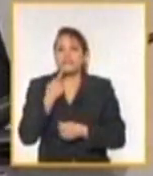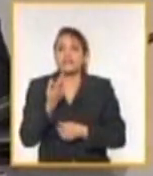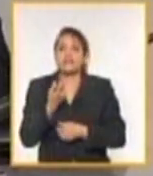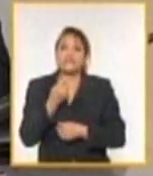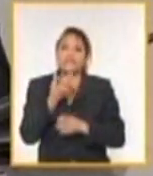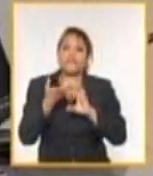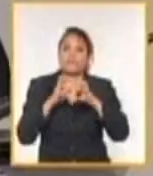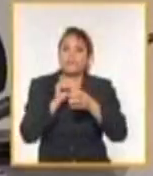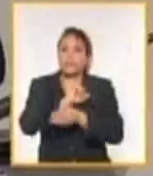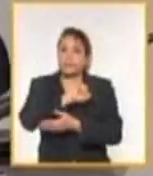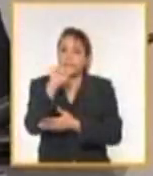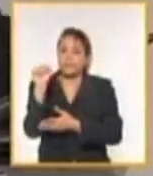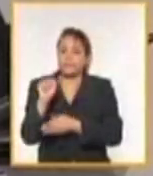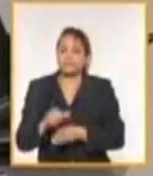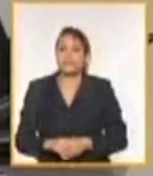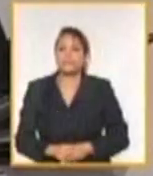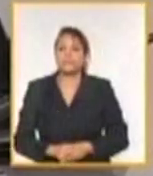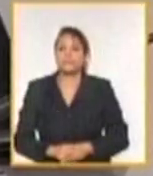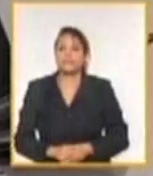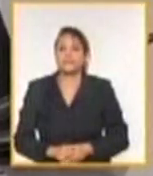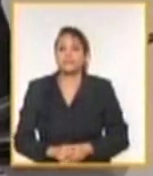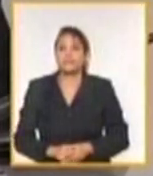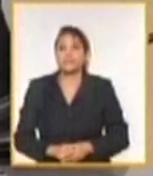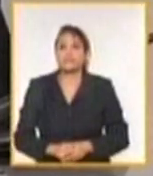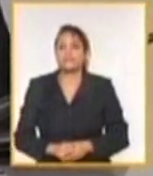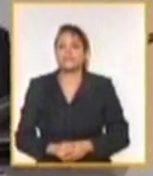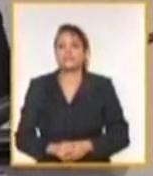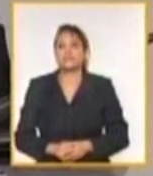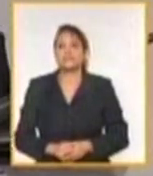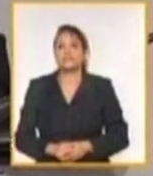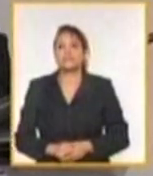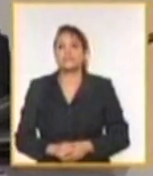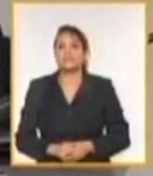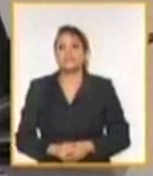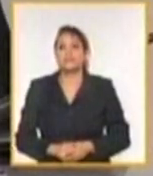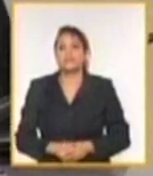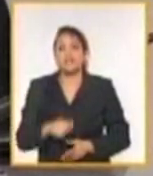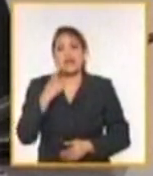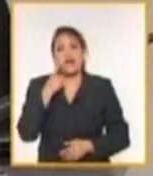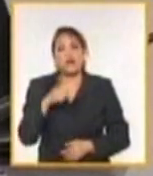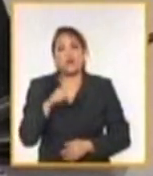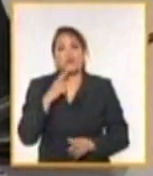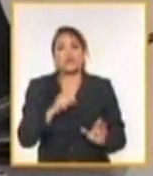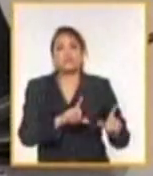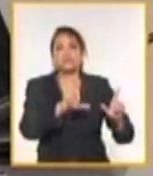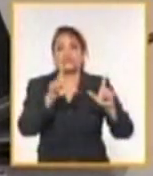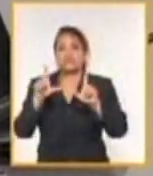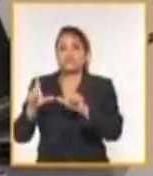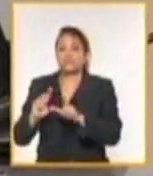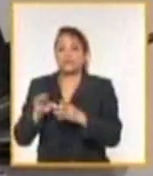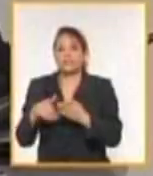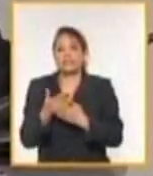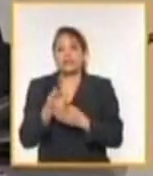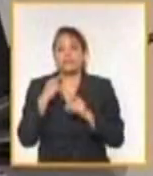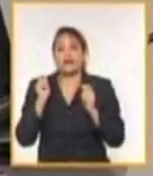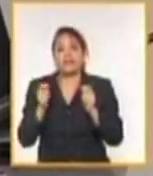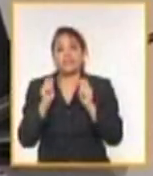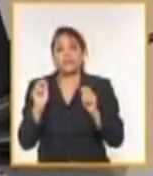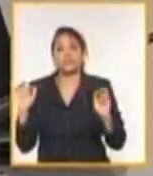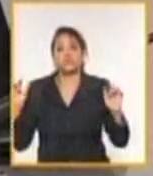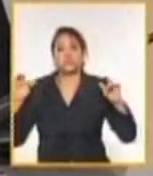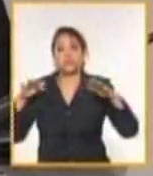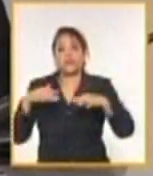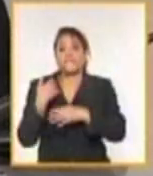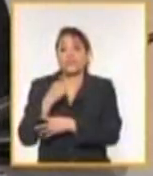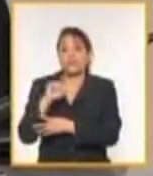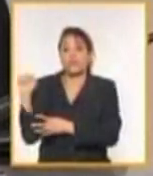a Armando Hart. Acerquémonos siempre también a sus ideas. Nos vamos con las imágenes del día. Las manifestaciones tremendas y la violencia con que han